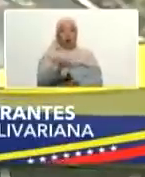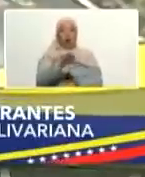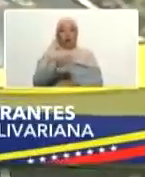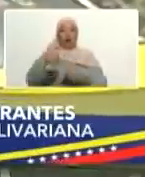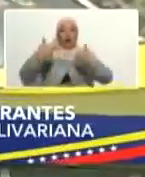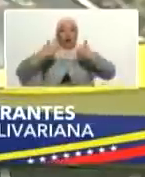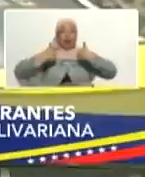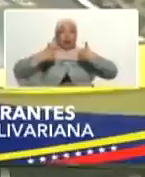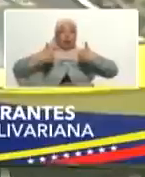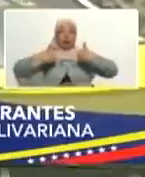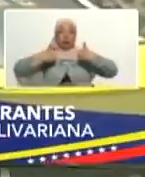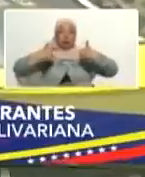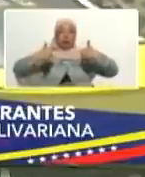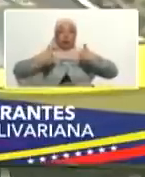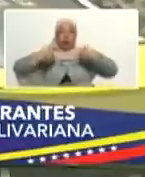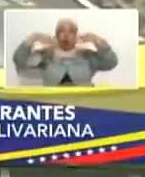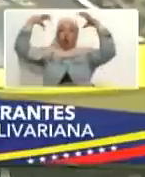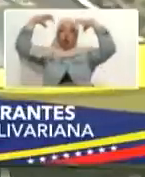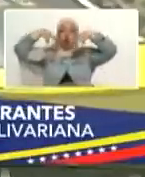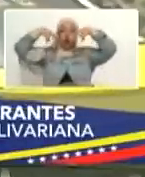las lluvias,